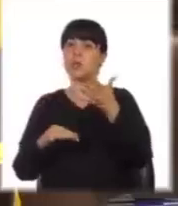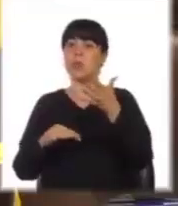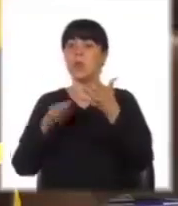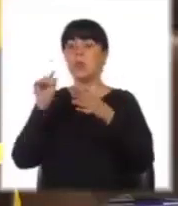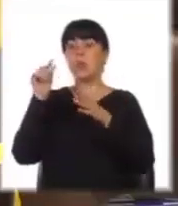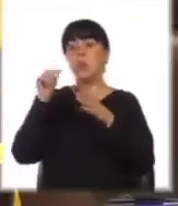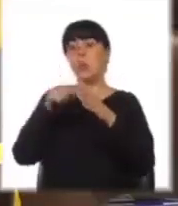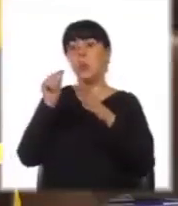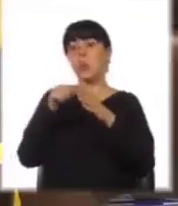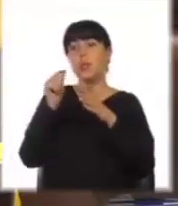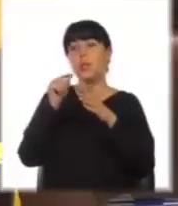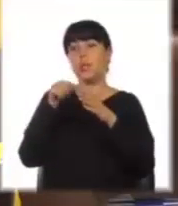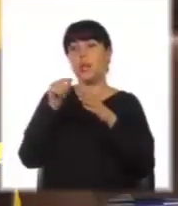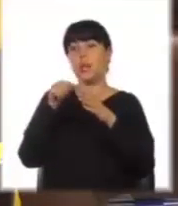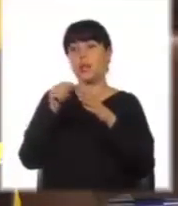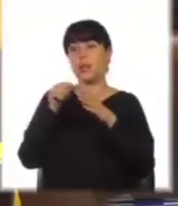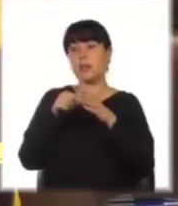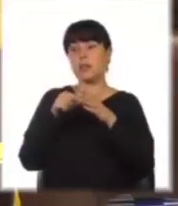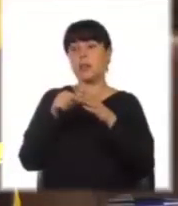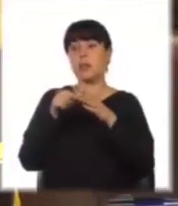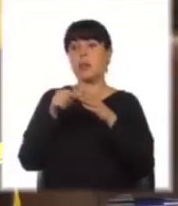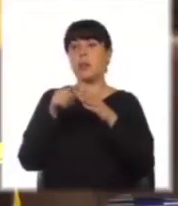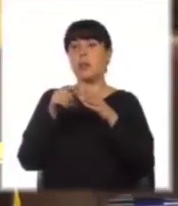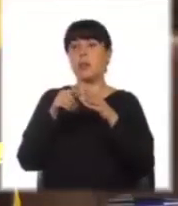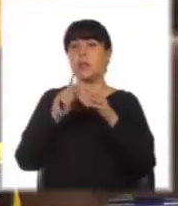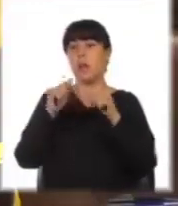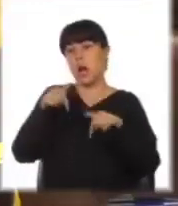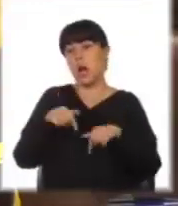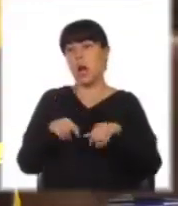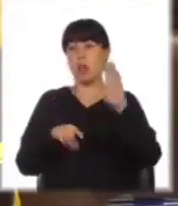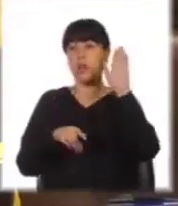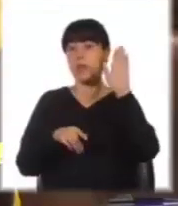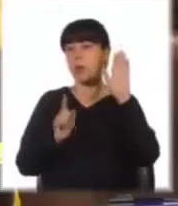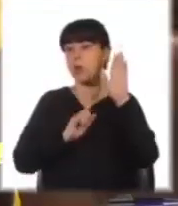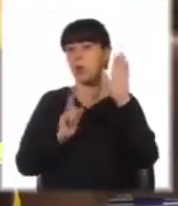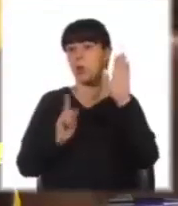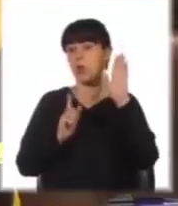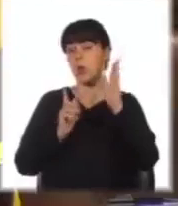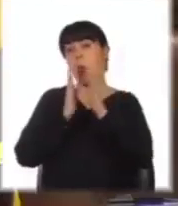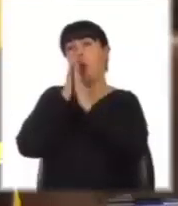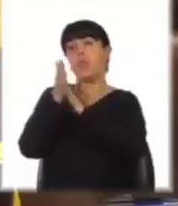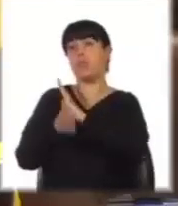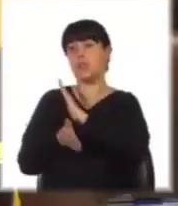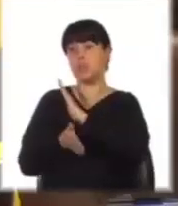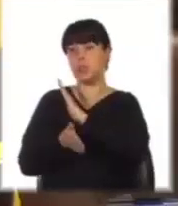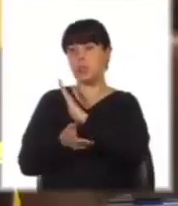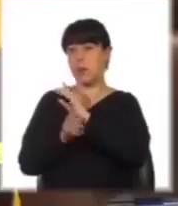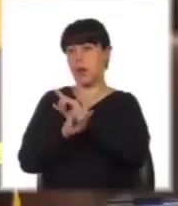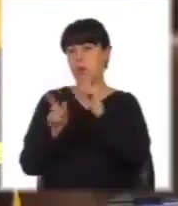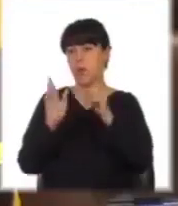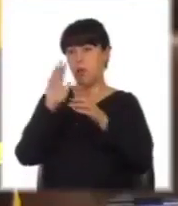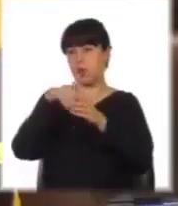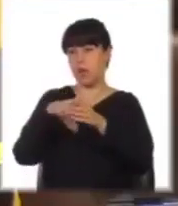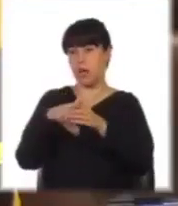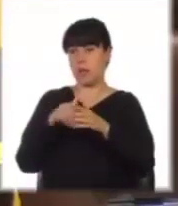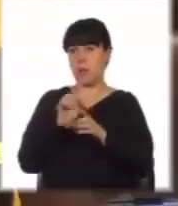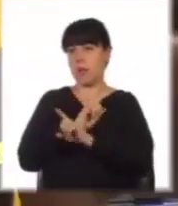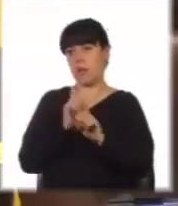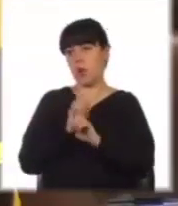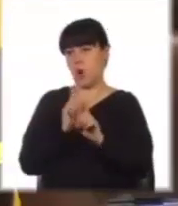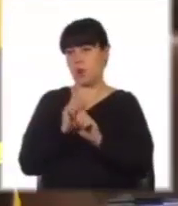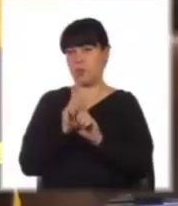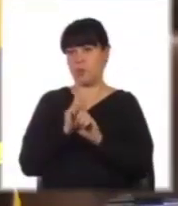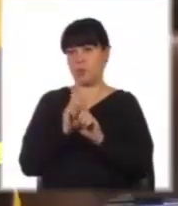Twitter y después venir acá y no levantar la mano o irnos del recinto para no votar. Pero no.